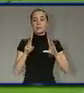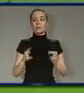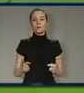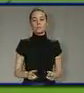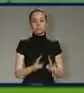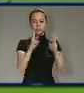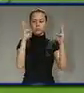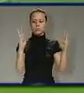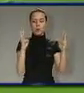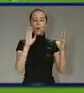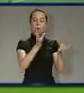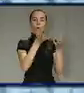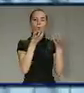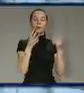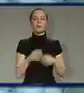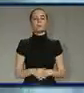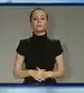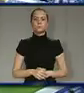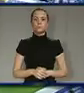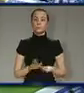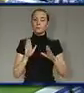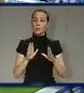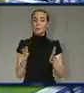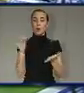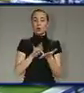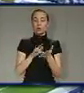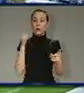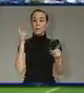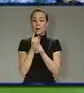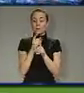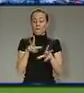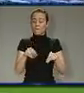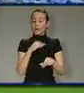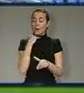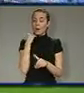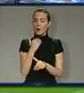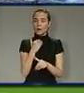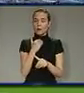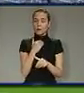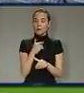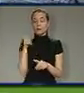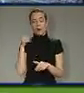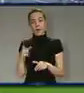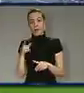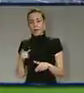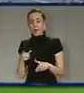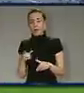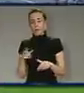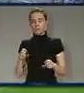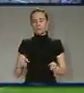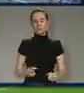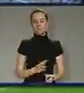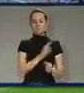gran tanto marca de la casa. Pero cuando el partido caminaba... ...hacia el reparto de puntos... ...al Depor aún le quedaba una última